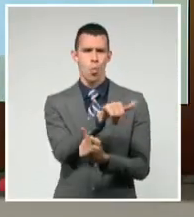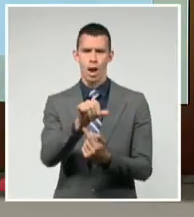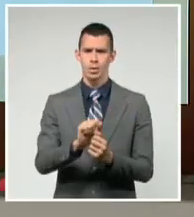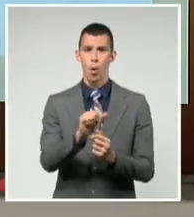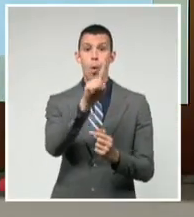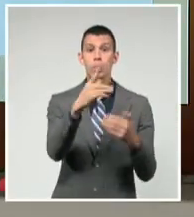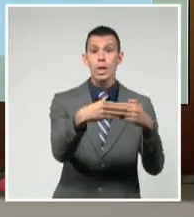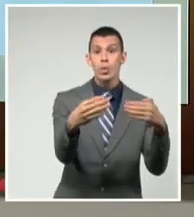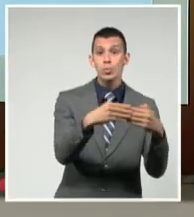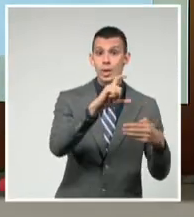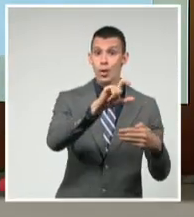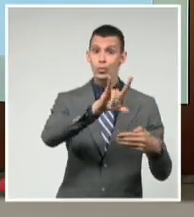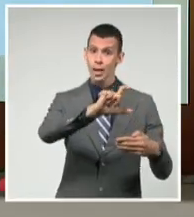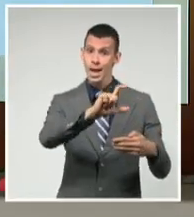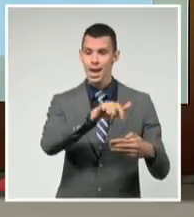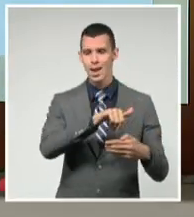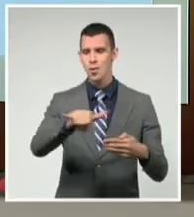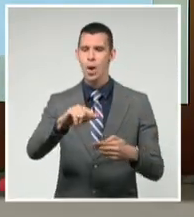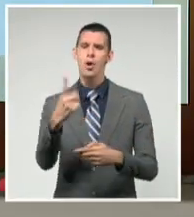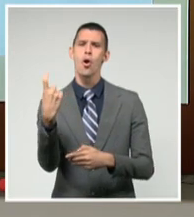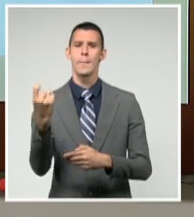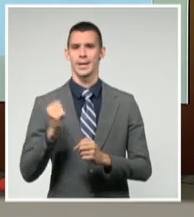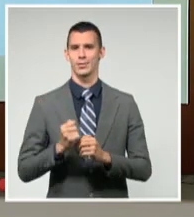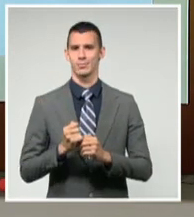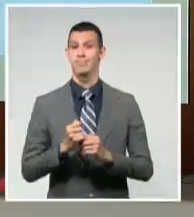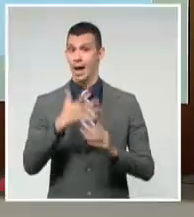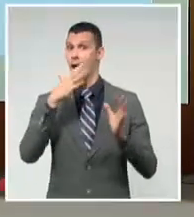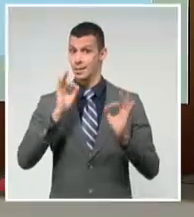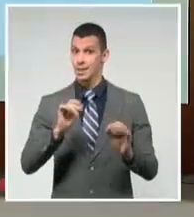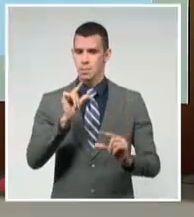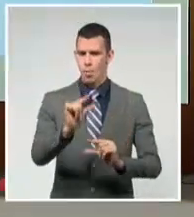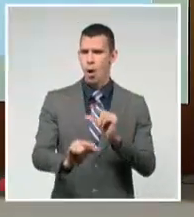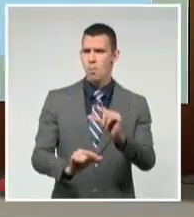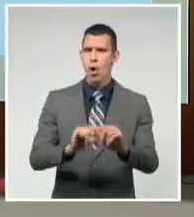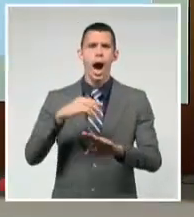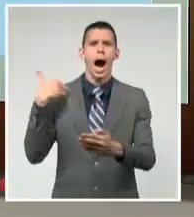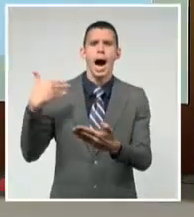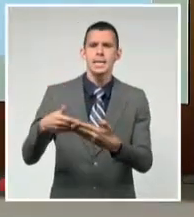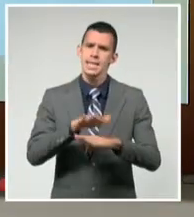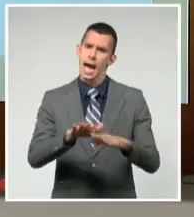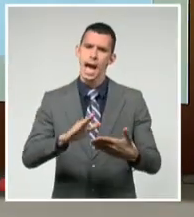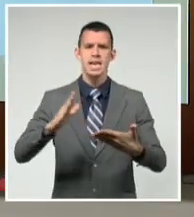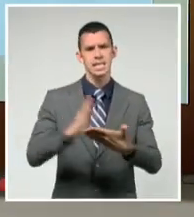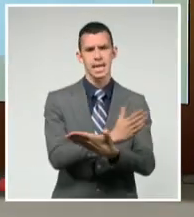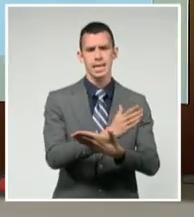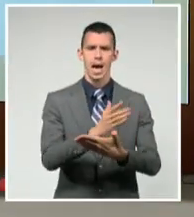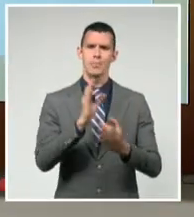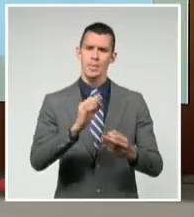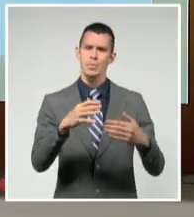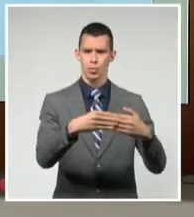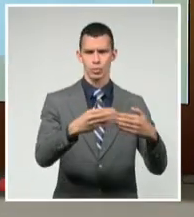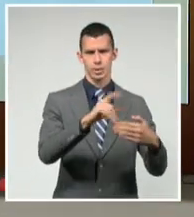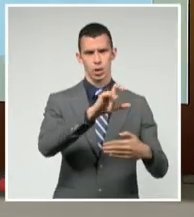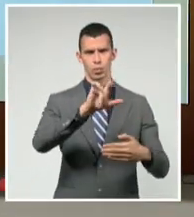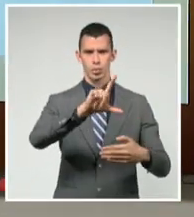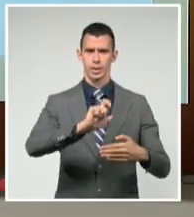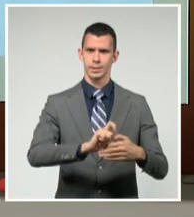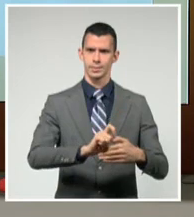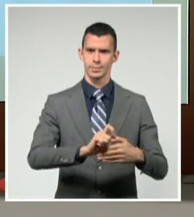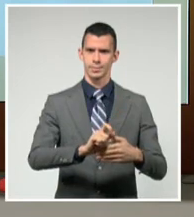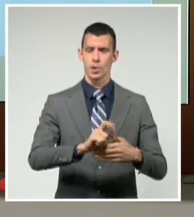de antemano se conoce que no podrán asumirlo y pudieran tener pérdidas al menos durante el primer año por ello se ha diseñado una estrategia